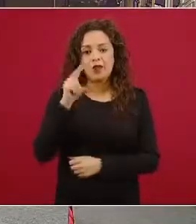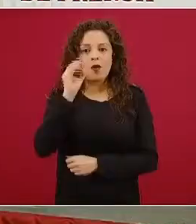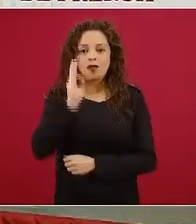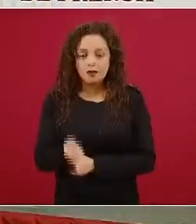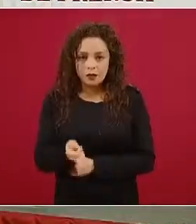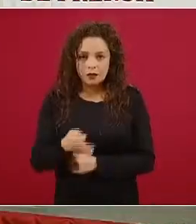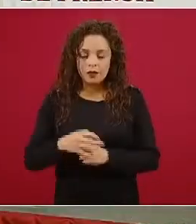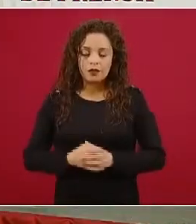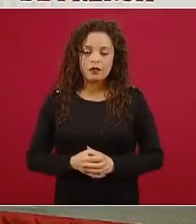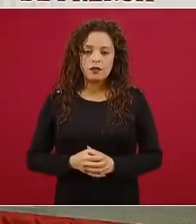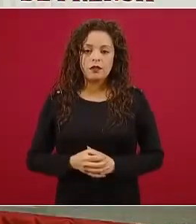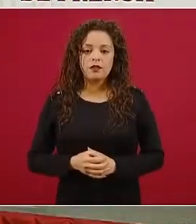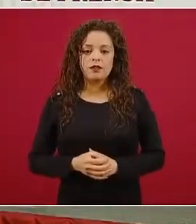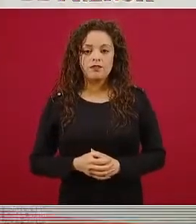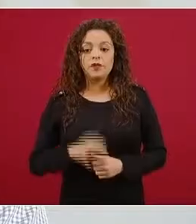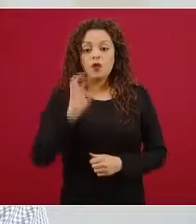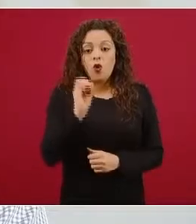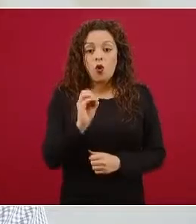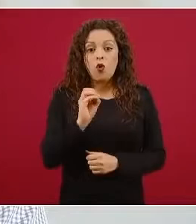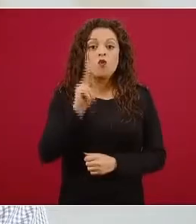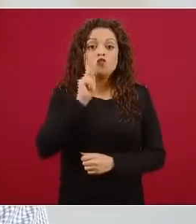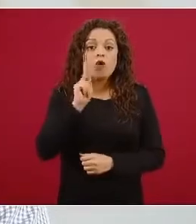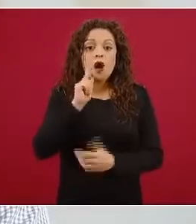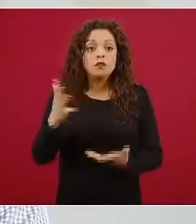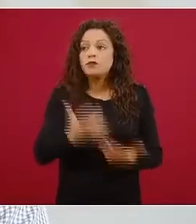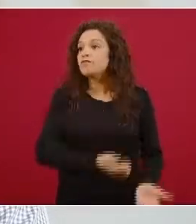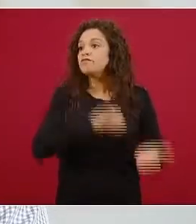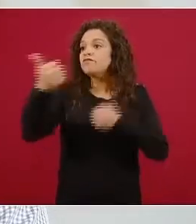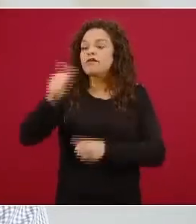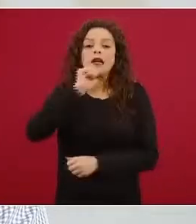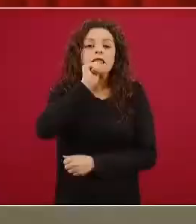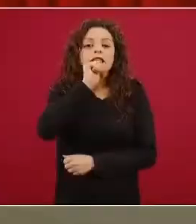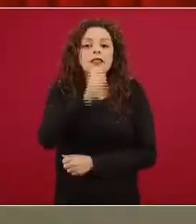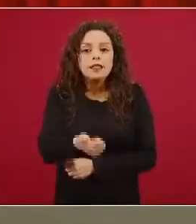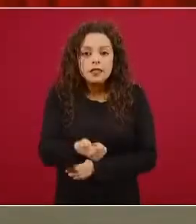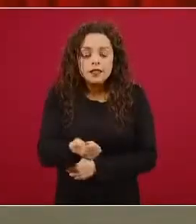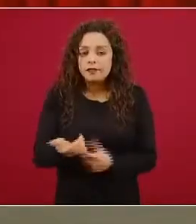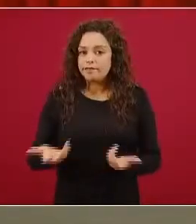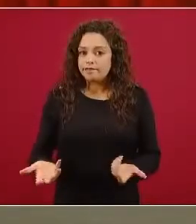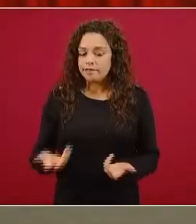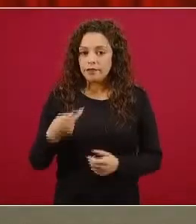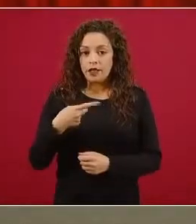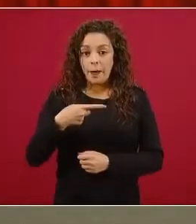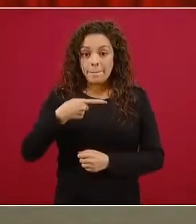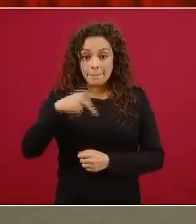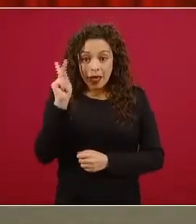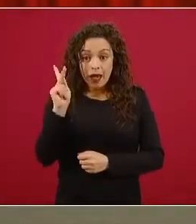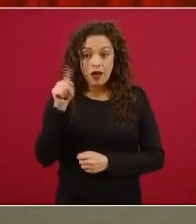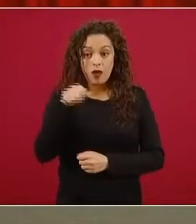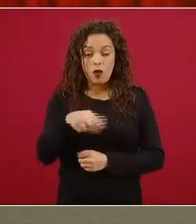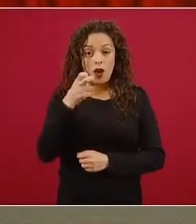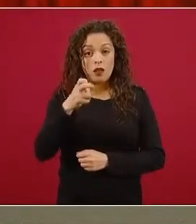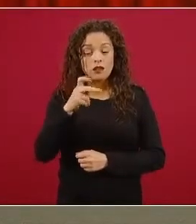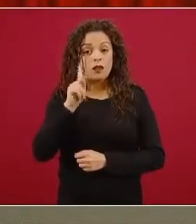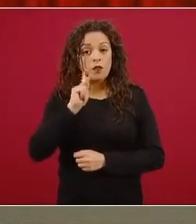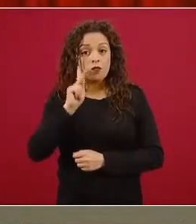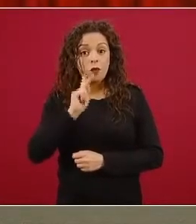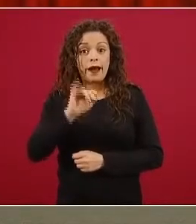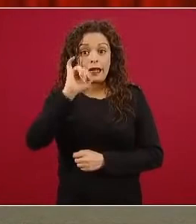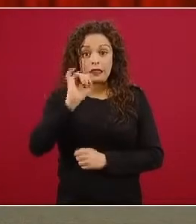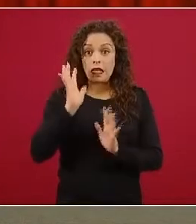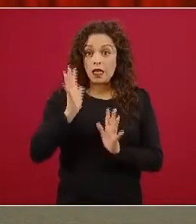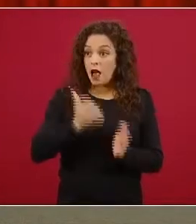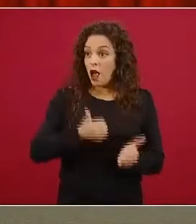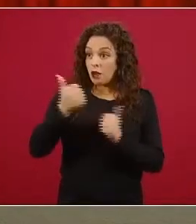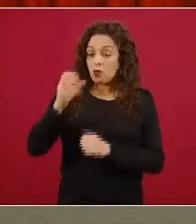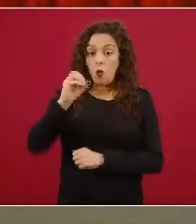la muestra, como decíamos, ni siquiera llegó. Pero resaltamos finalmente que más allá de que la muestra haya o no ingresado